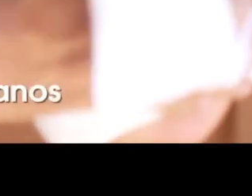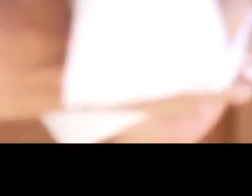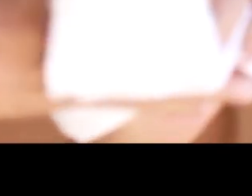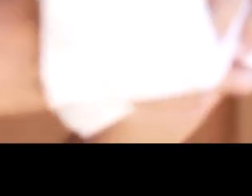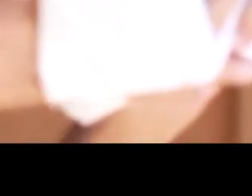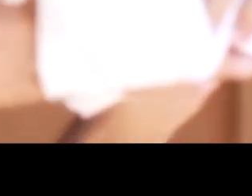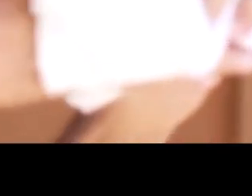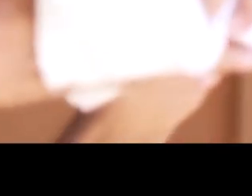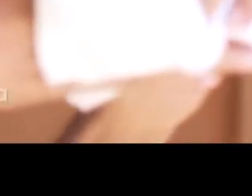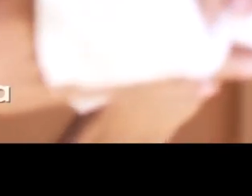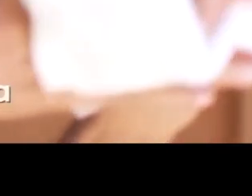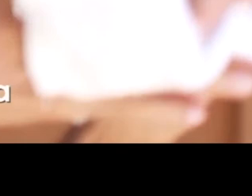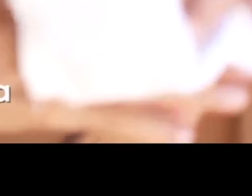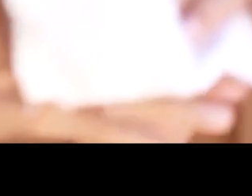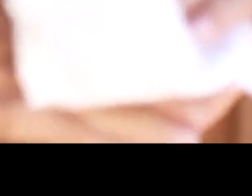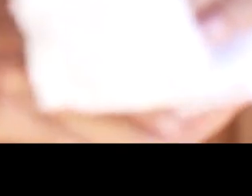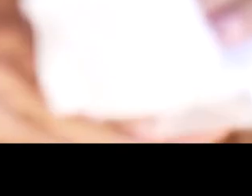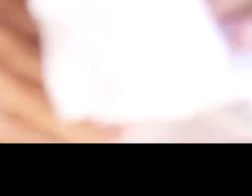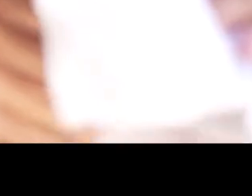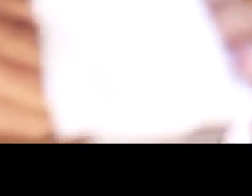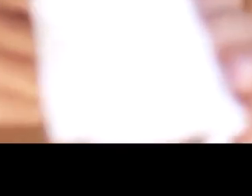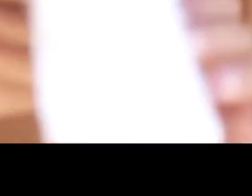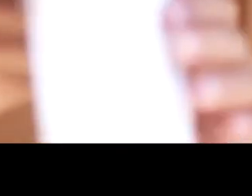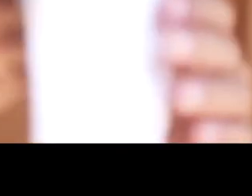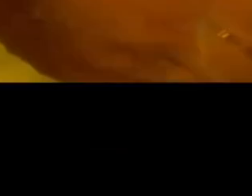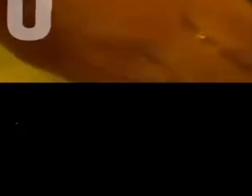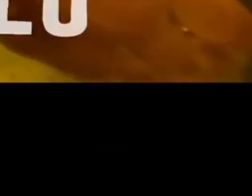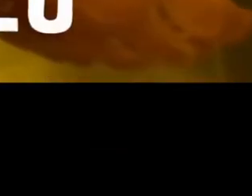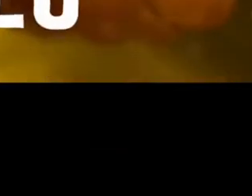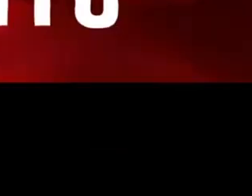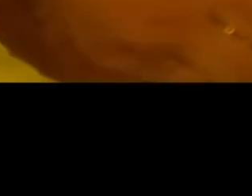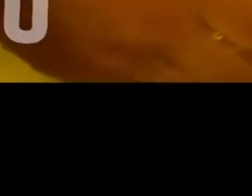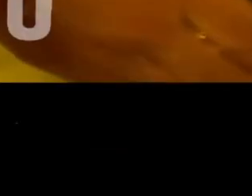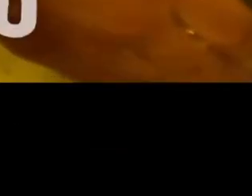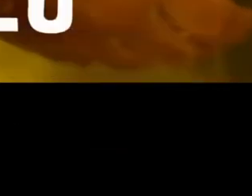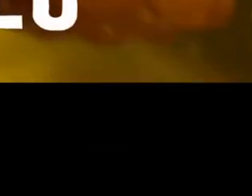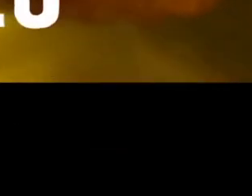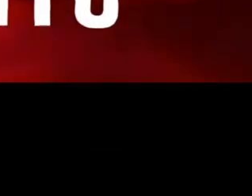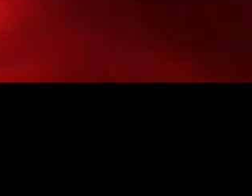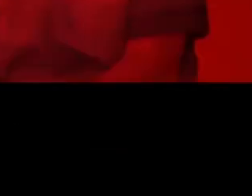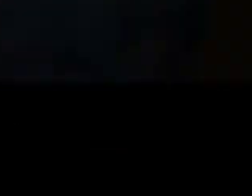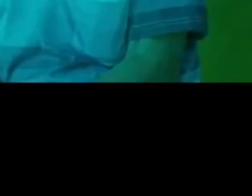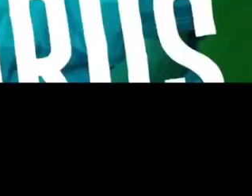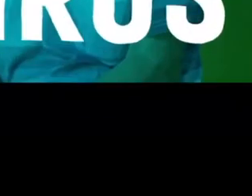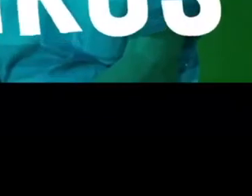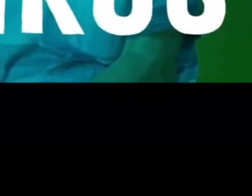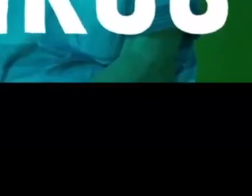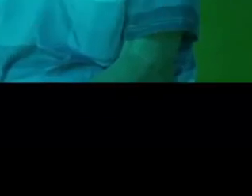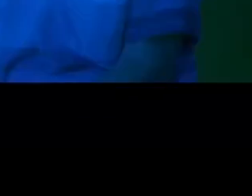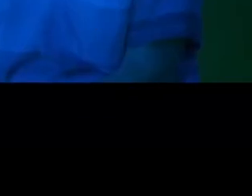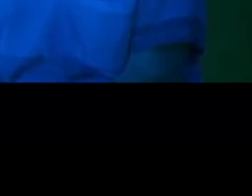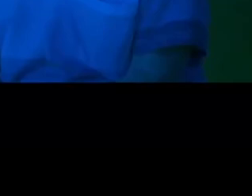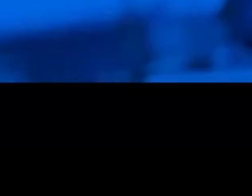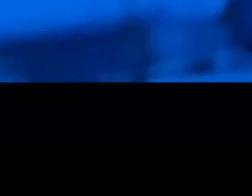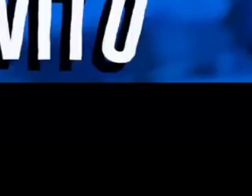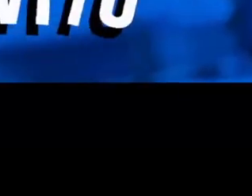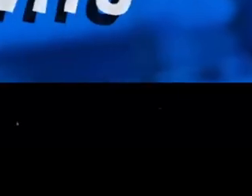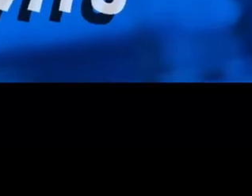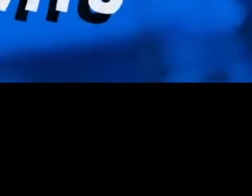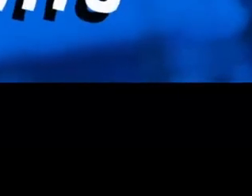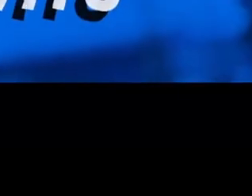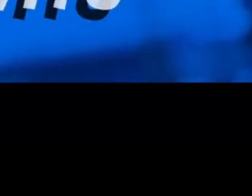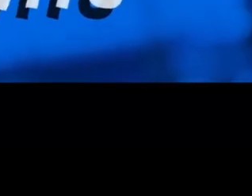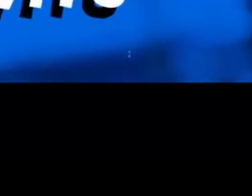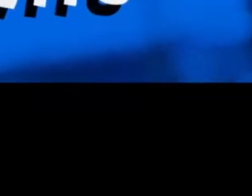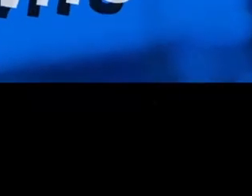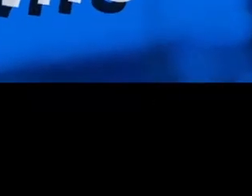las manos con una toalla limpia y terminaste. Al coronavirus, así yo lo evito, así yo le evito al